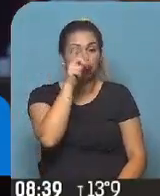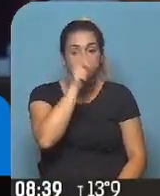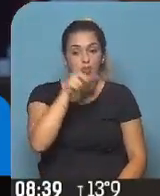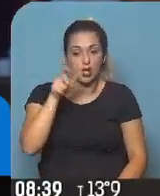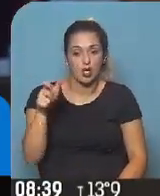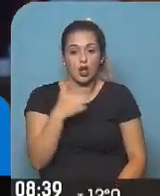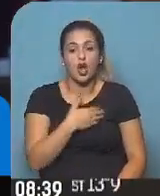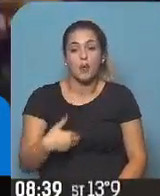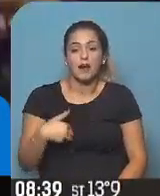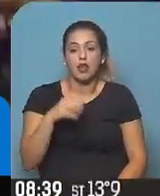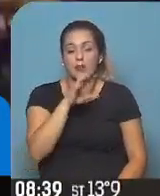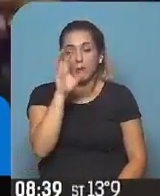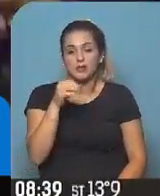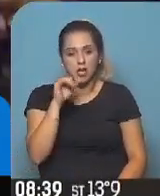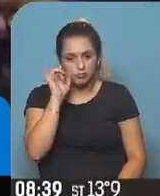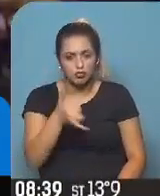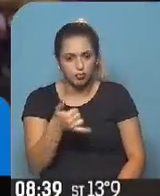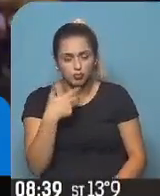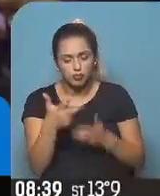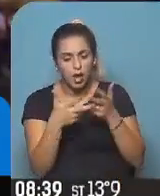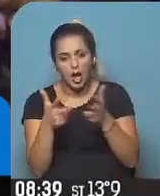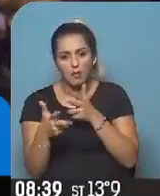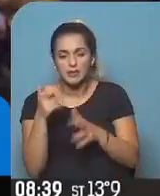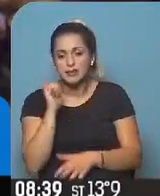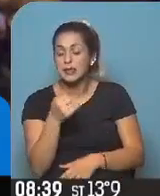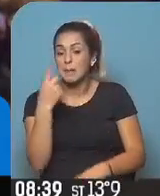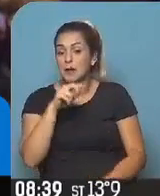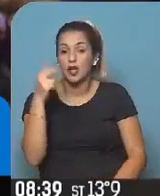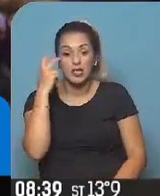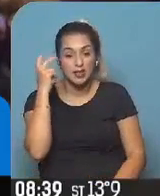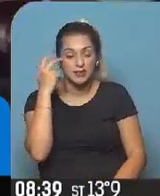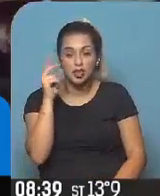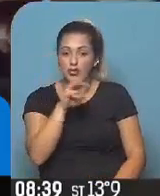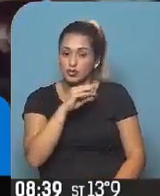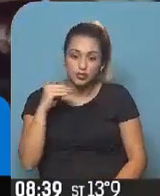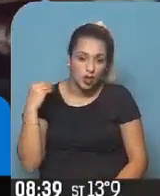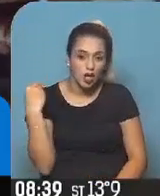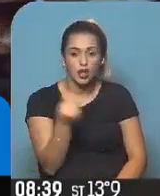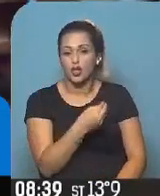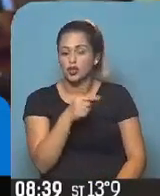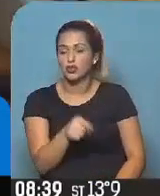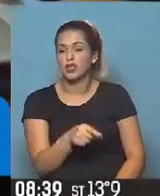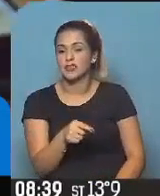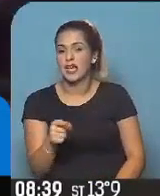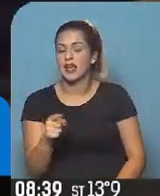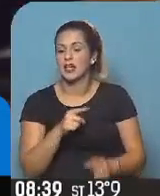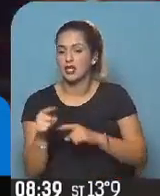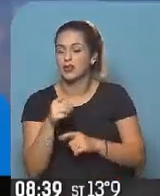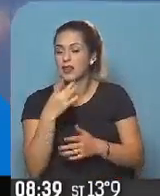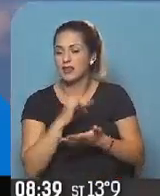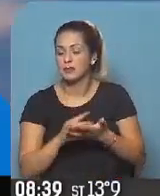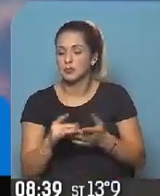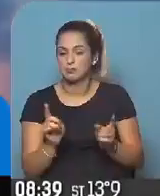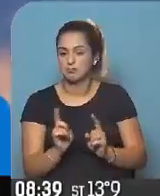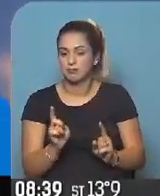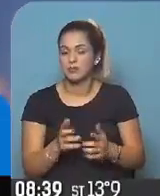a dialogar no necesariamente los 18 gobernadores controlan al absoluto de sus diputados en la cámara y ahí también